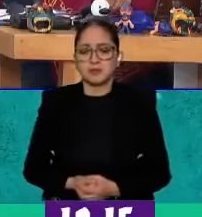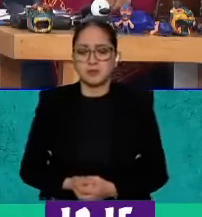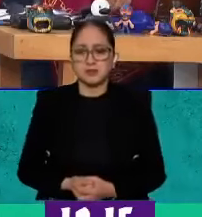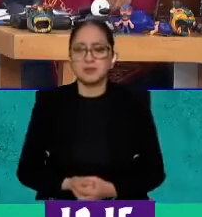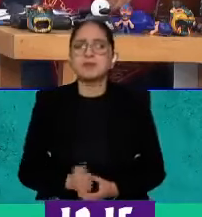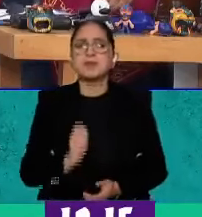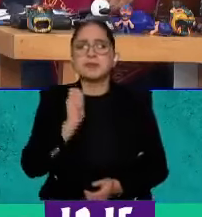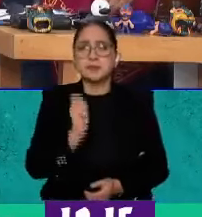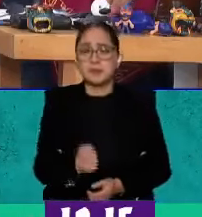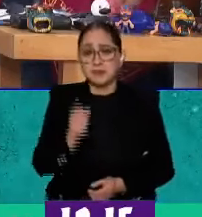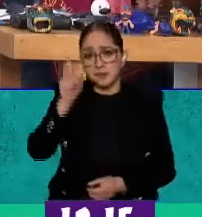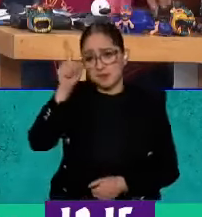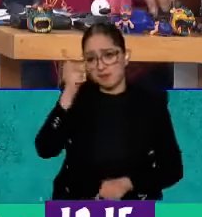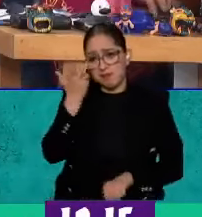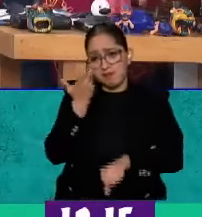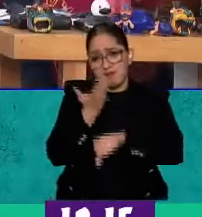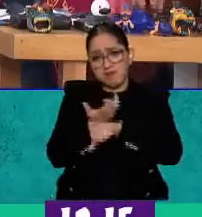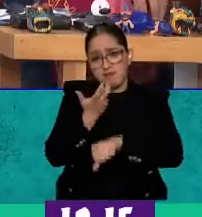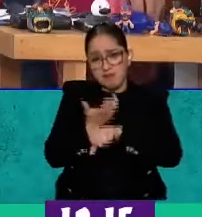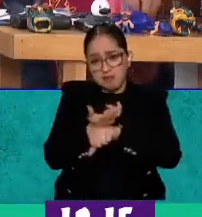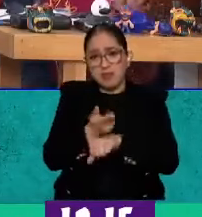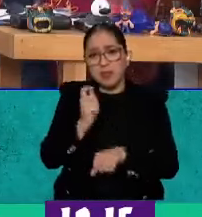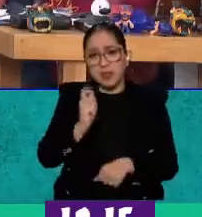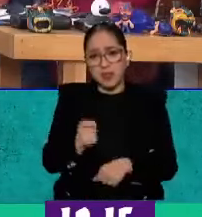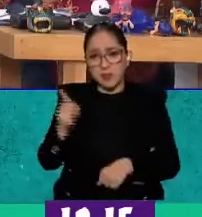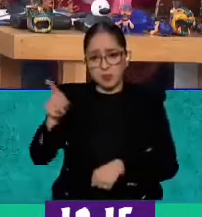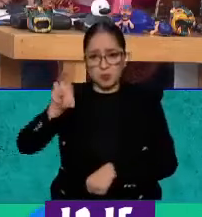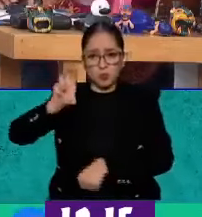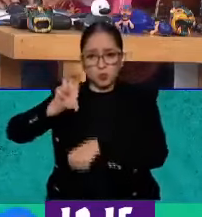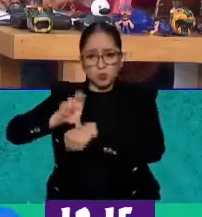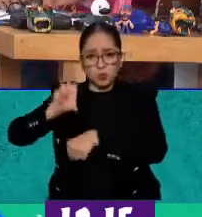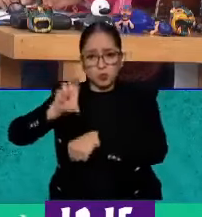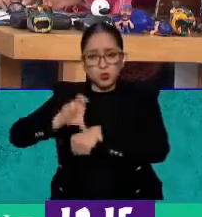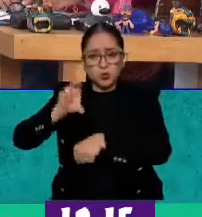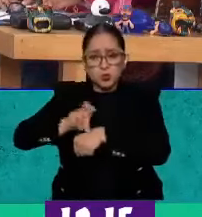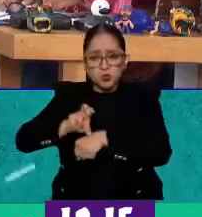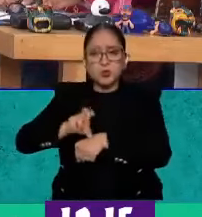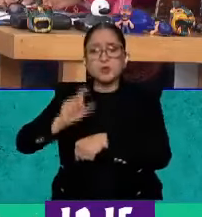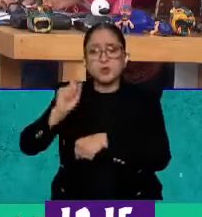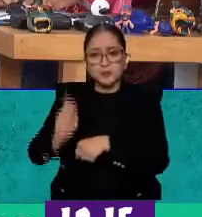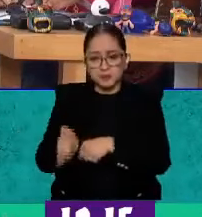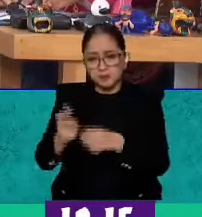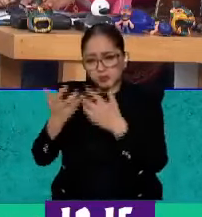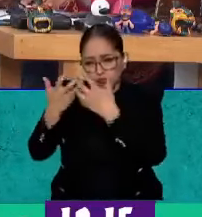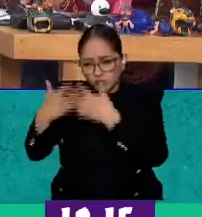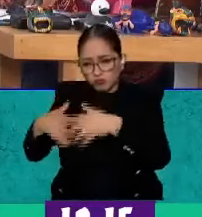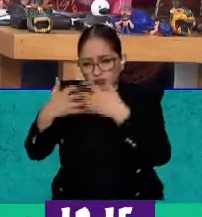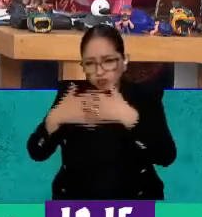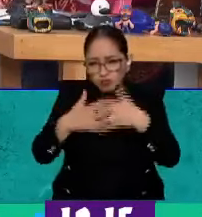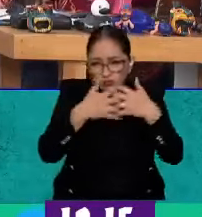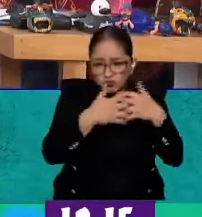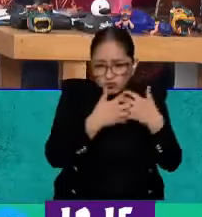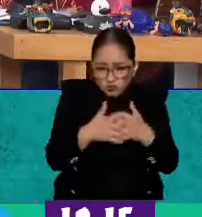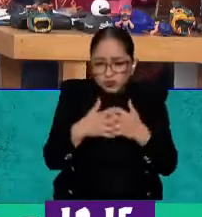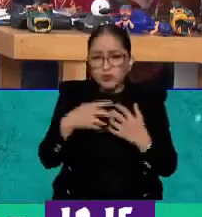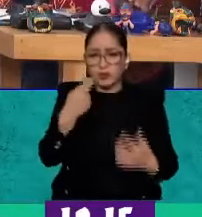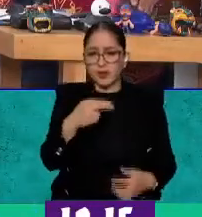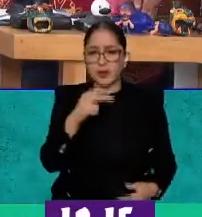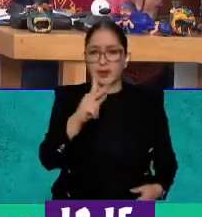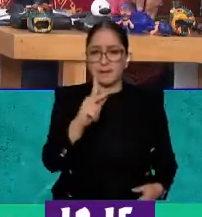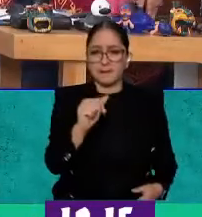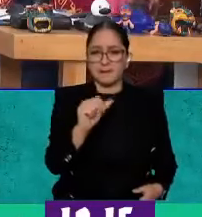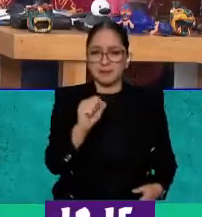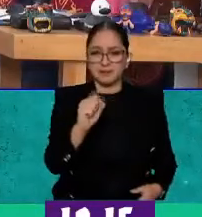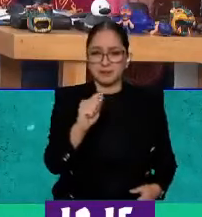Estados Unidos lo que hacen es pasteurizar los huevos, ¿sí? Los huevos de granja los meten en un proceso de pasteurización y durante este proceso